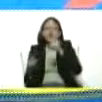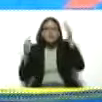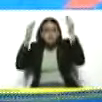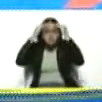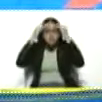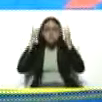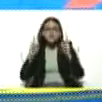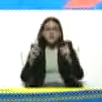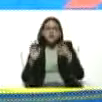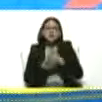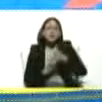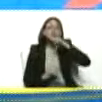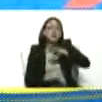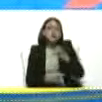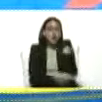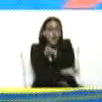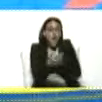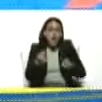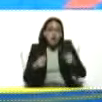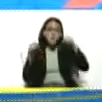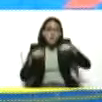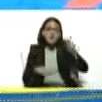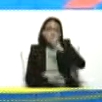en la historia económica de Venezuela.